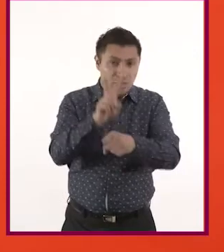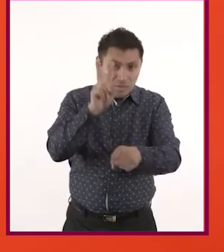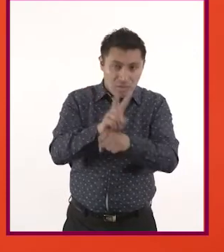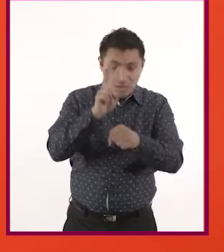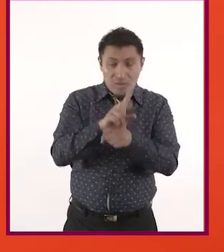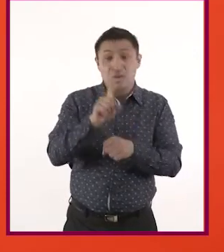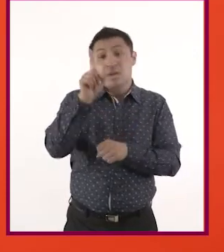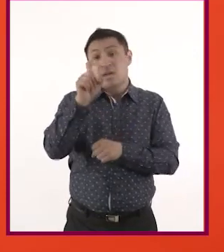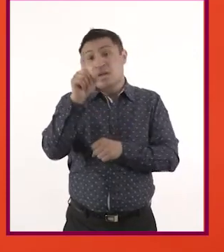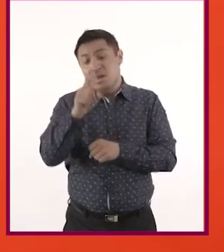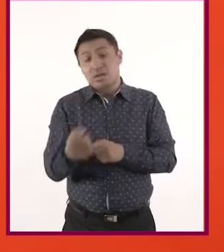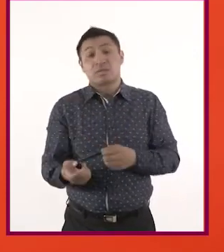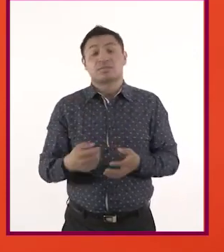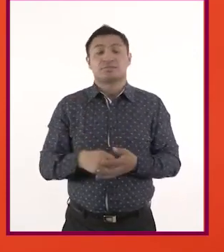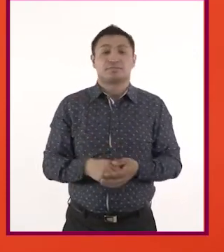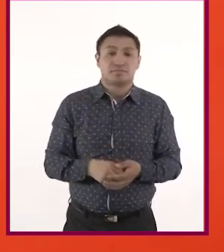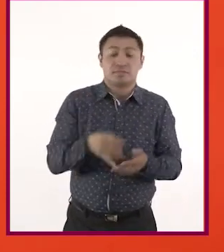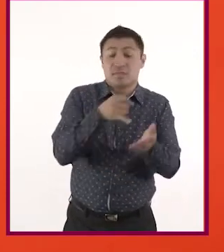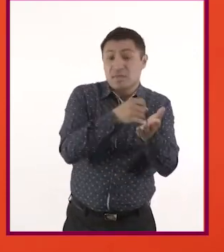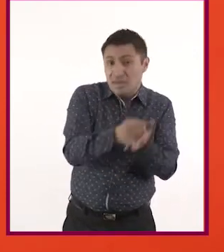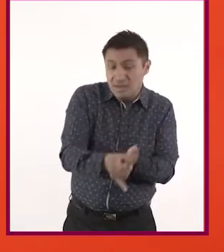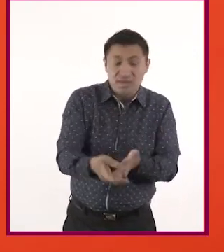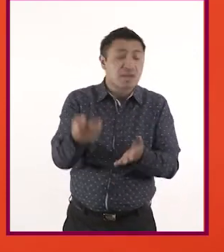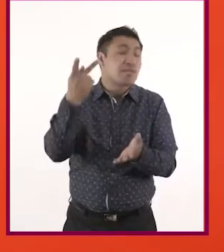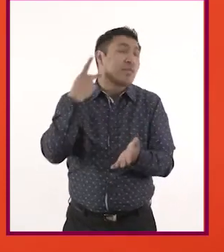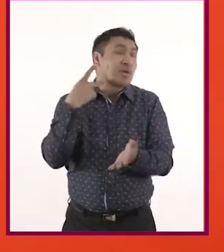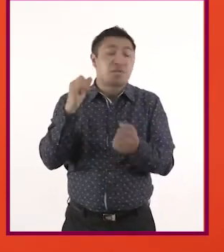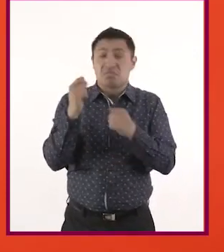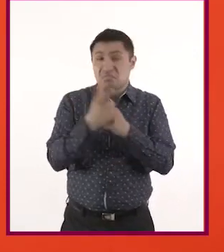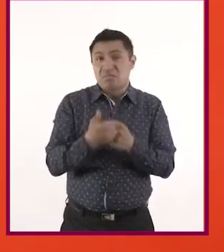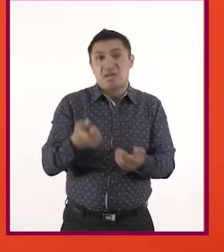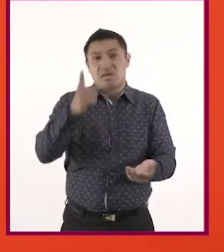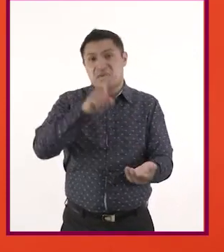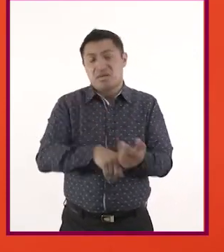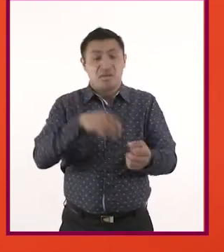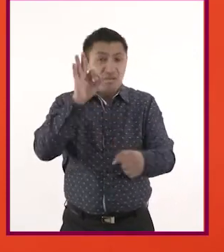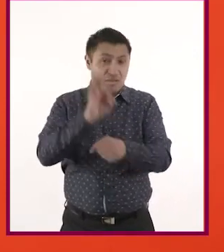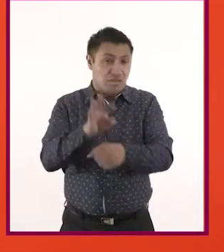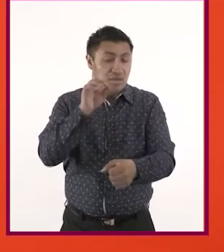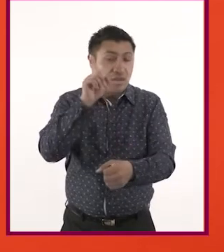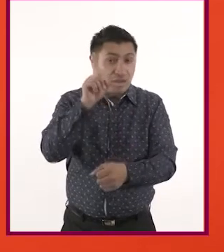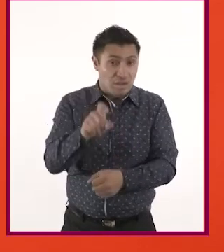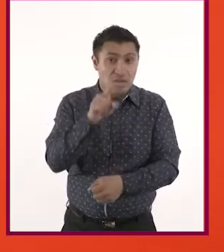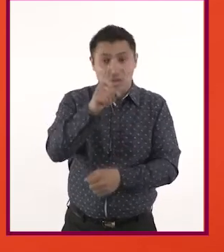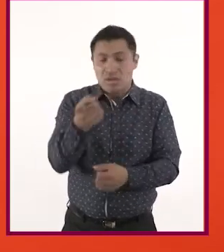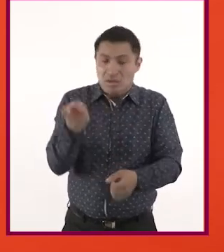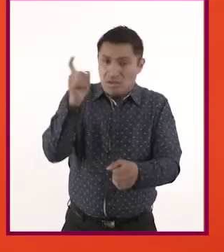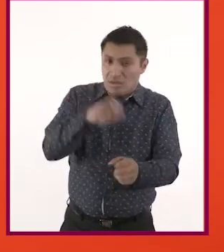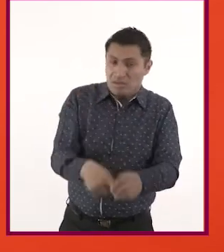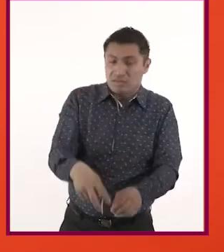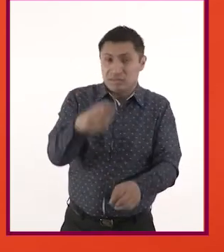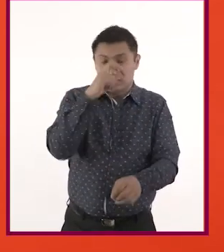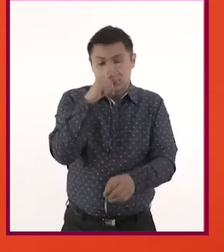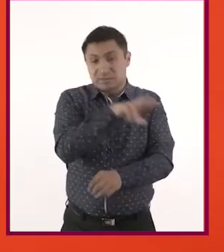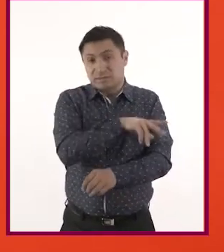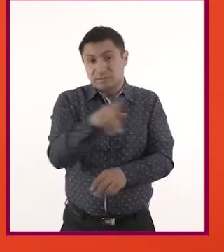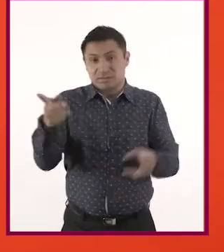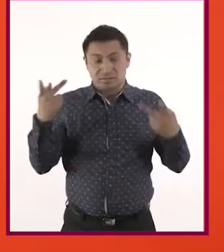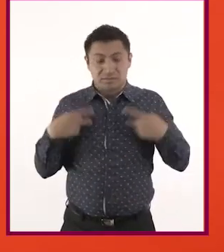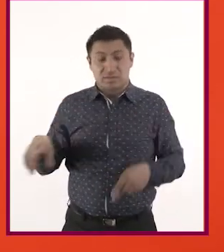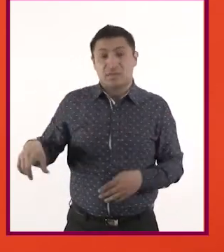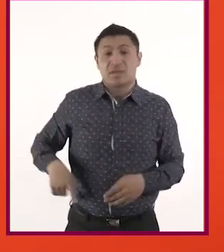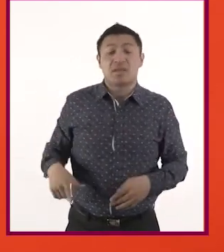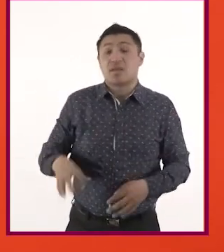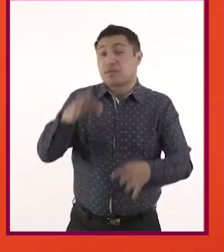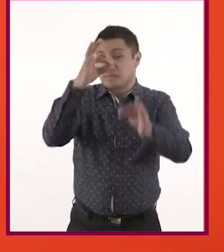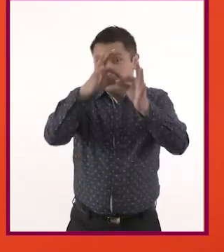e incidir en las políticas, decisiones o procesos relacionados con la defensa del agua. Involúcrate y exige a funcionarios que cumplan con